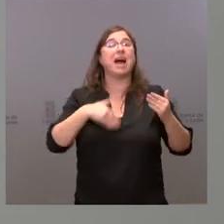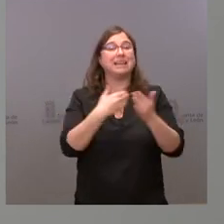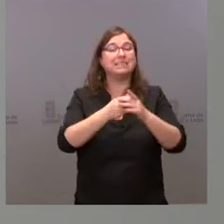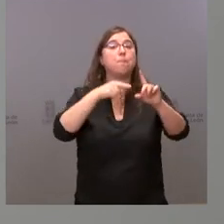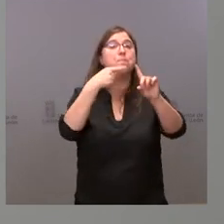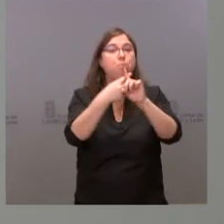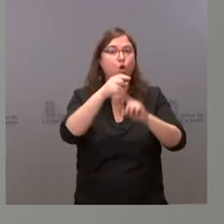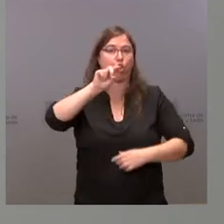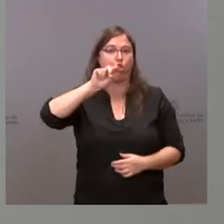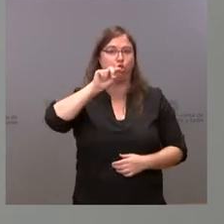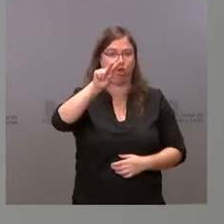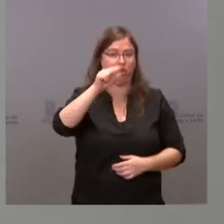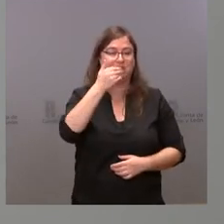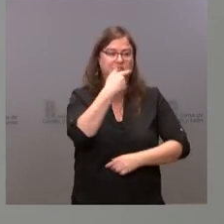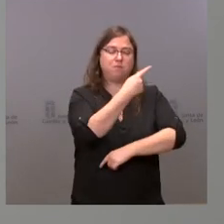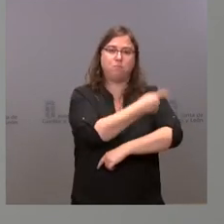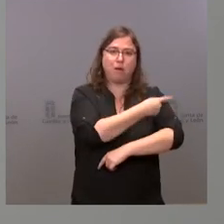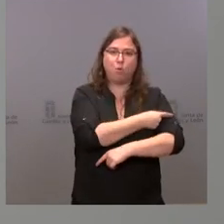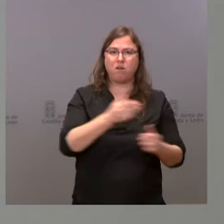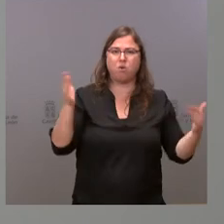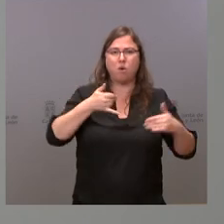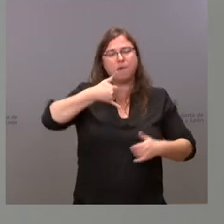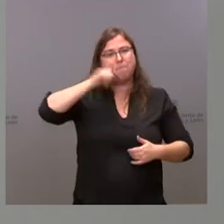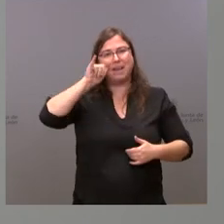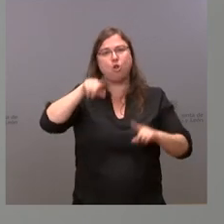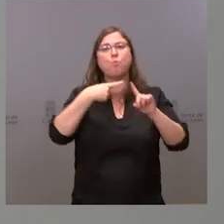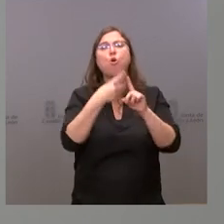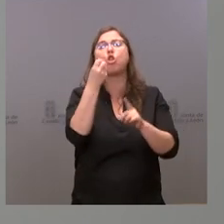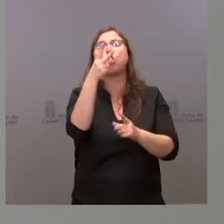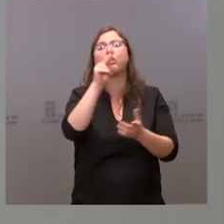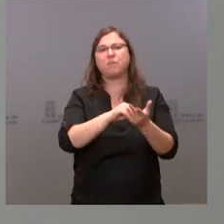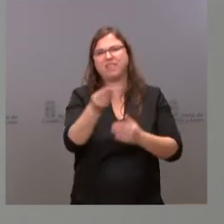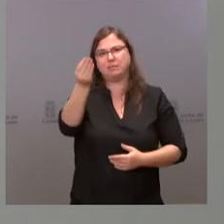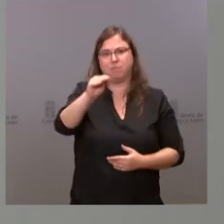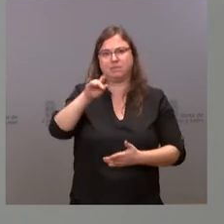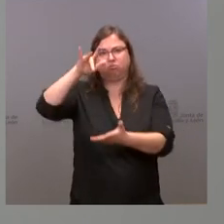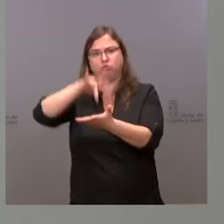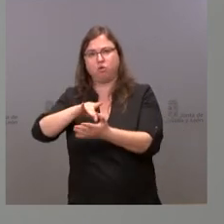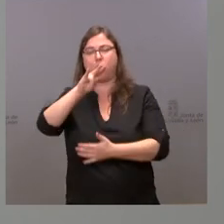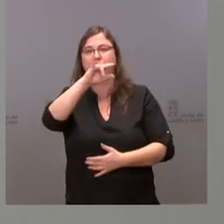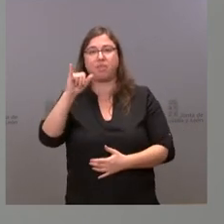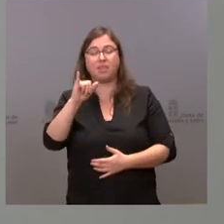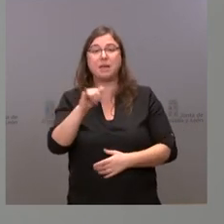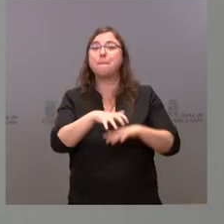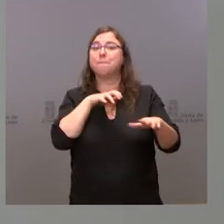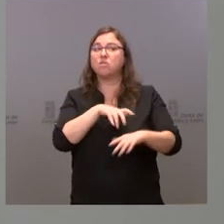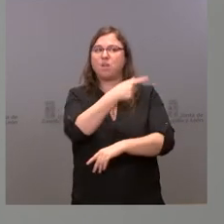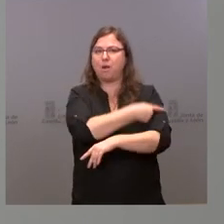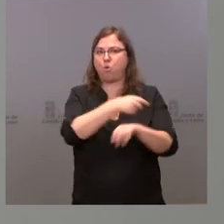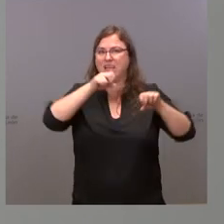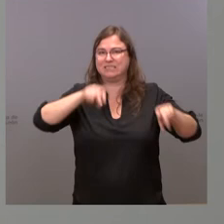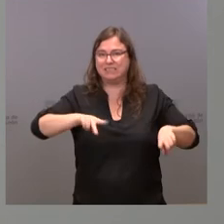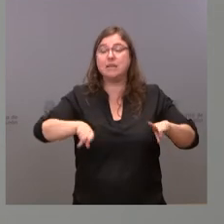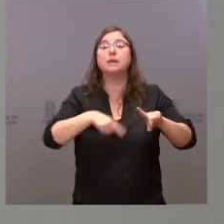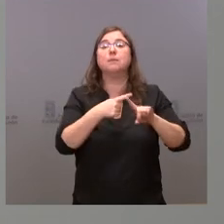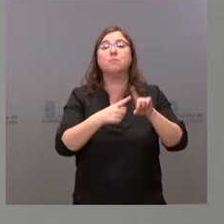de personas no vacunadas en las que están las que se encuentran en uci y generalmente suelen ser gente como digo no vacunada y con problemas